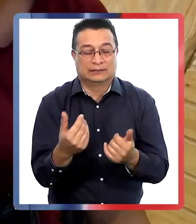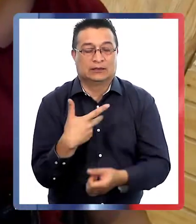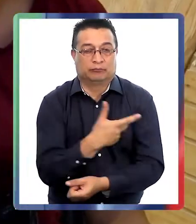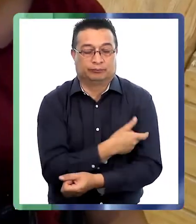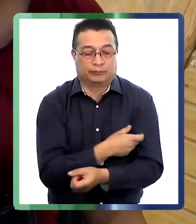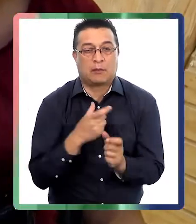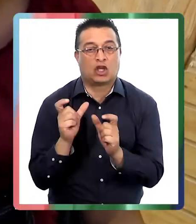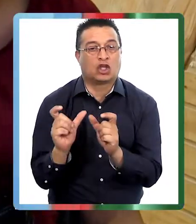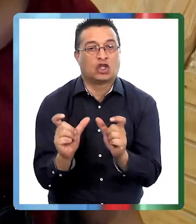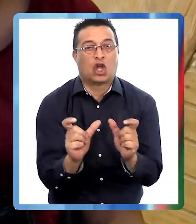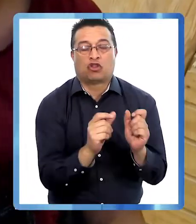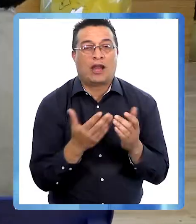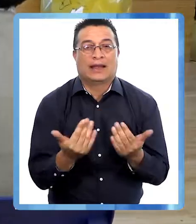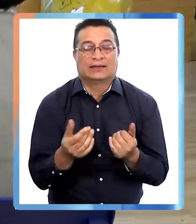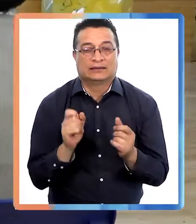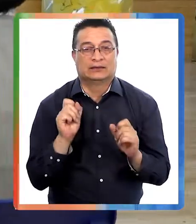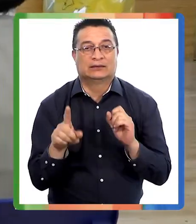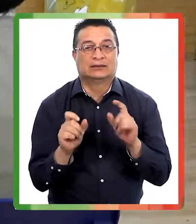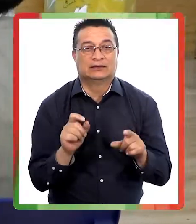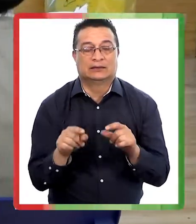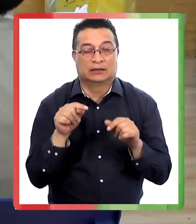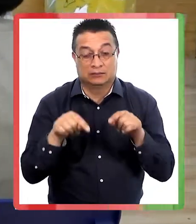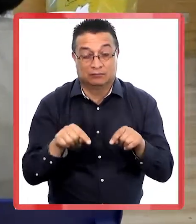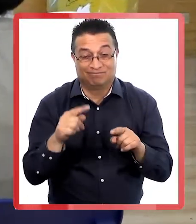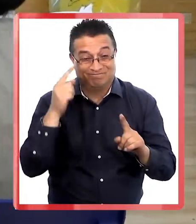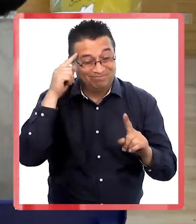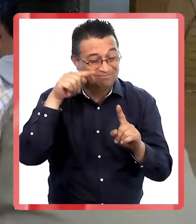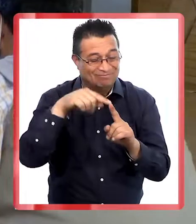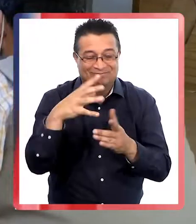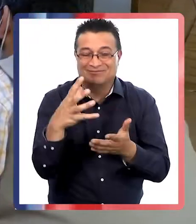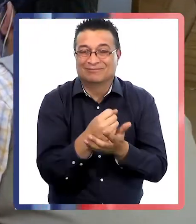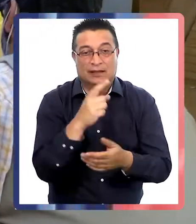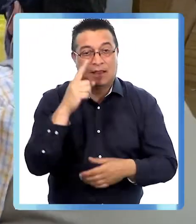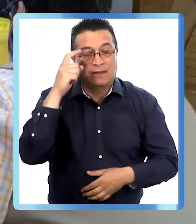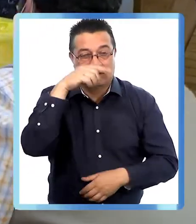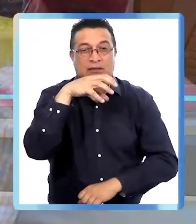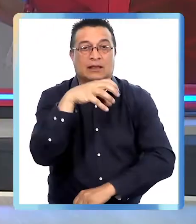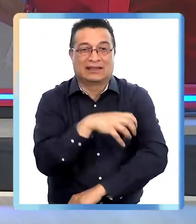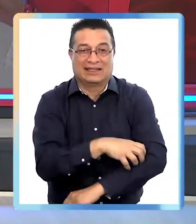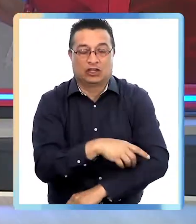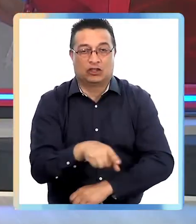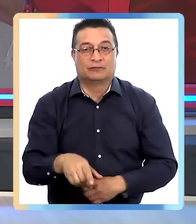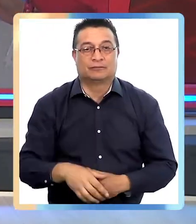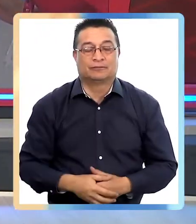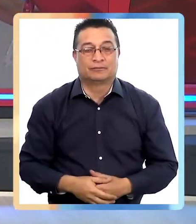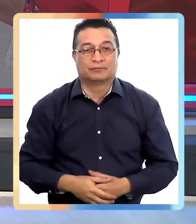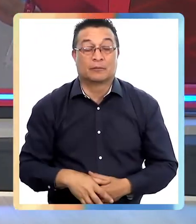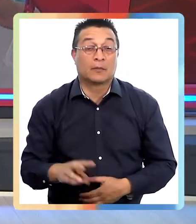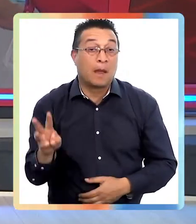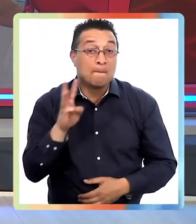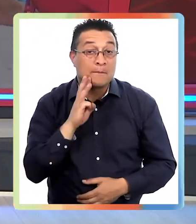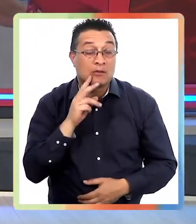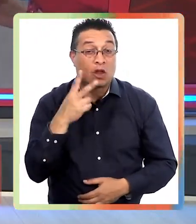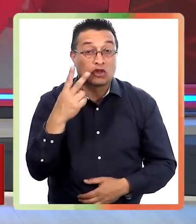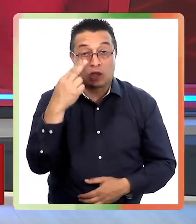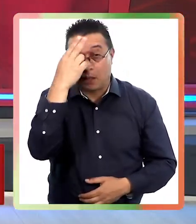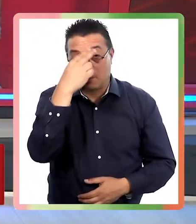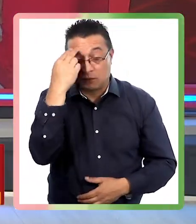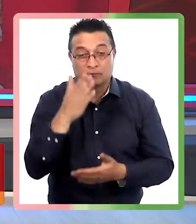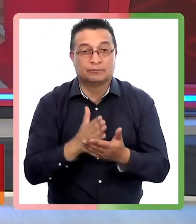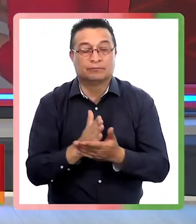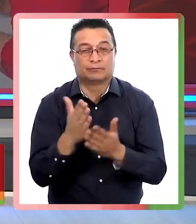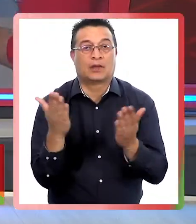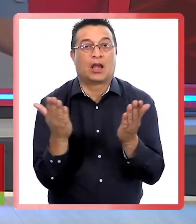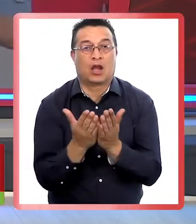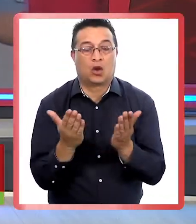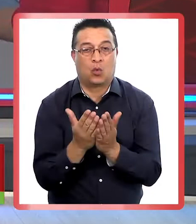de la pandemia, propósito que hoy parece lejano para esta región. El miércoles 2 de marzo comienza el año escolar con